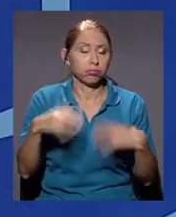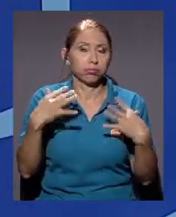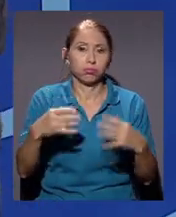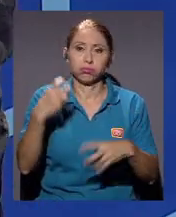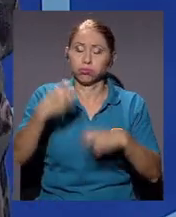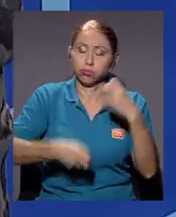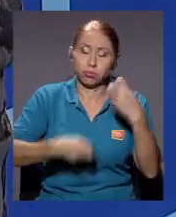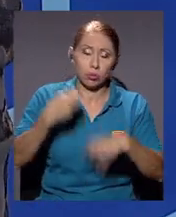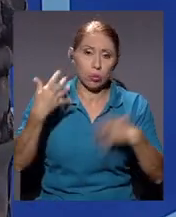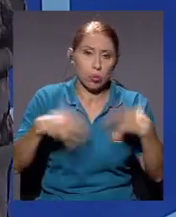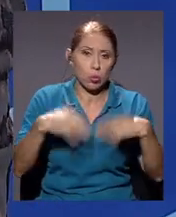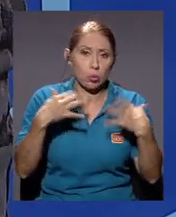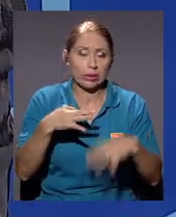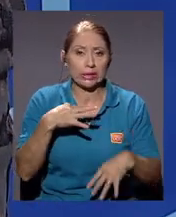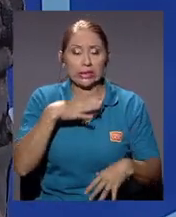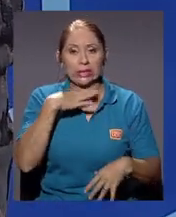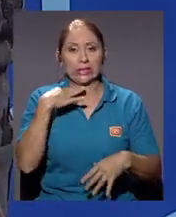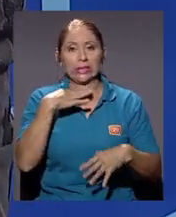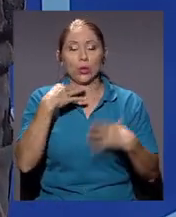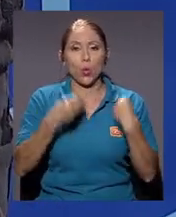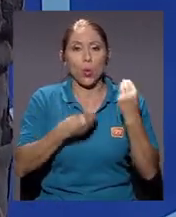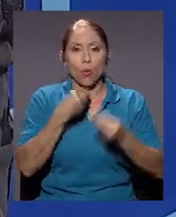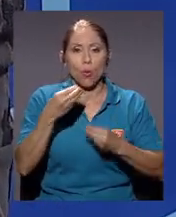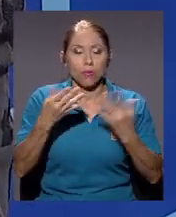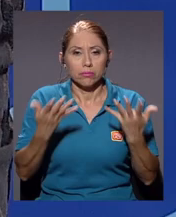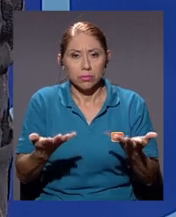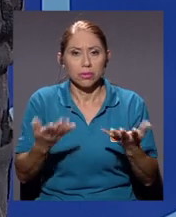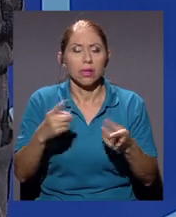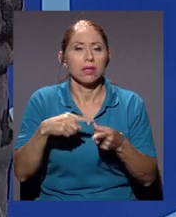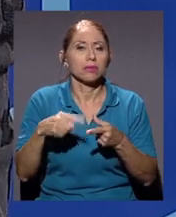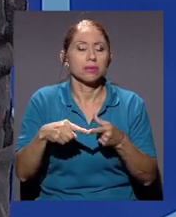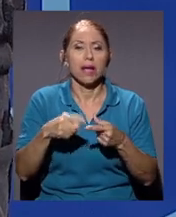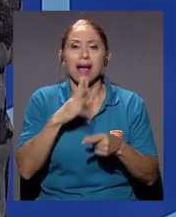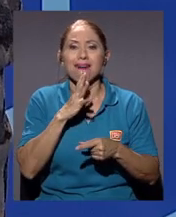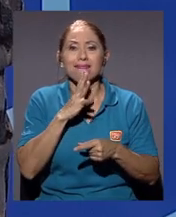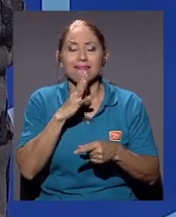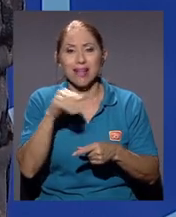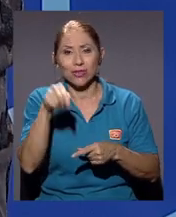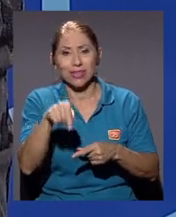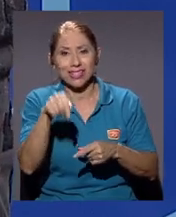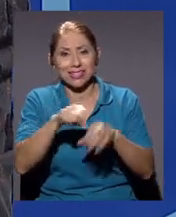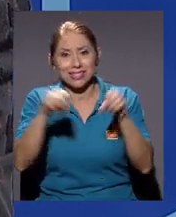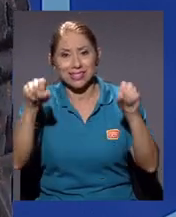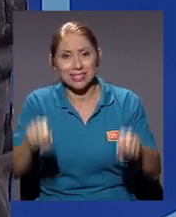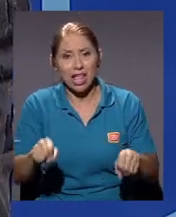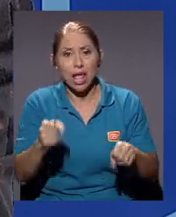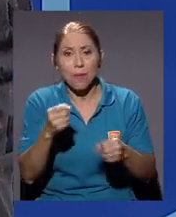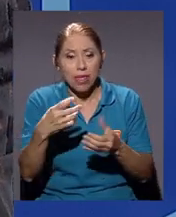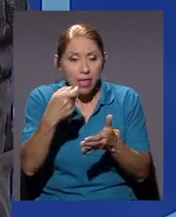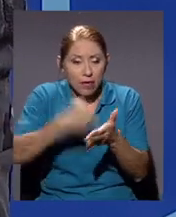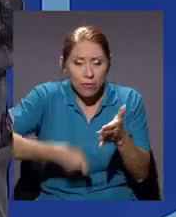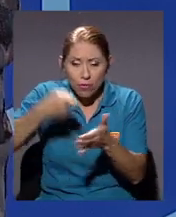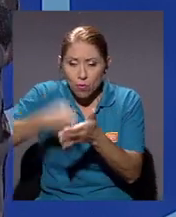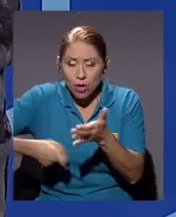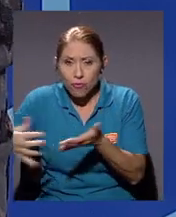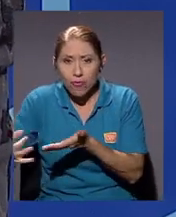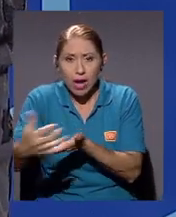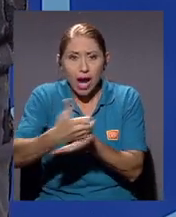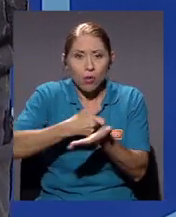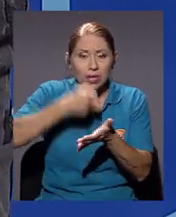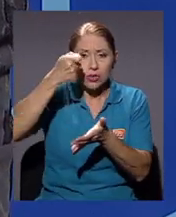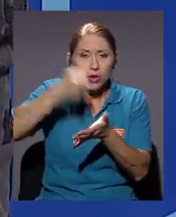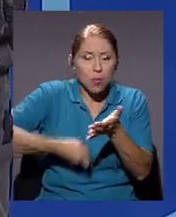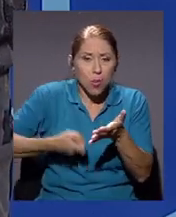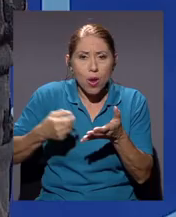del hoyo en el que nos vamos a meter o estamos metidos resulta que hablando de ese sistema tributario y de recaudación y demás